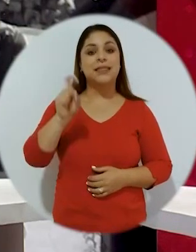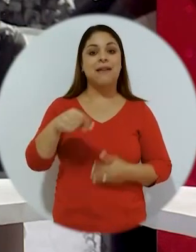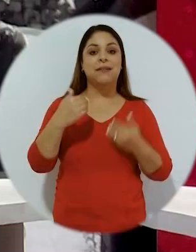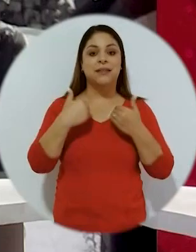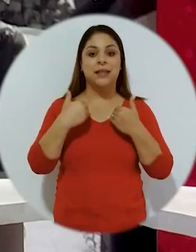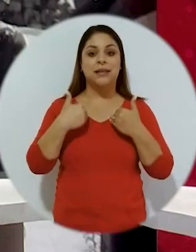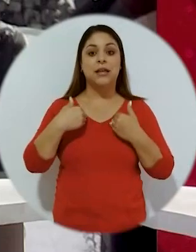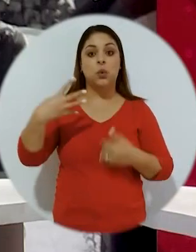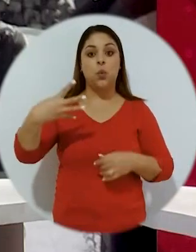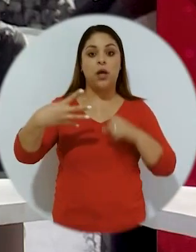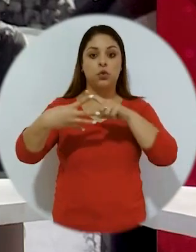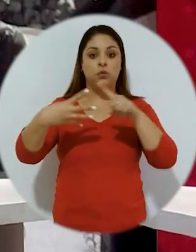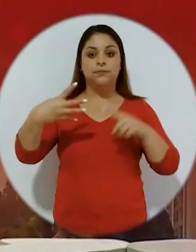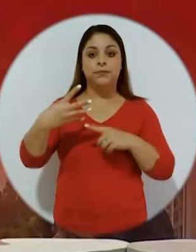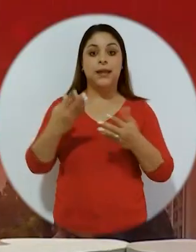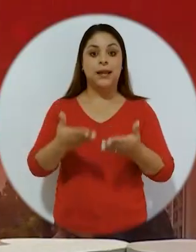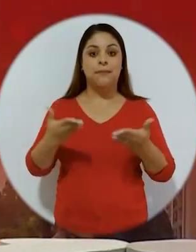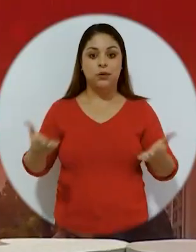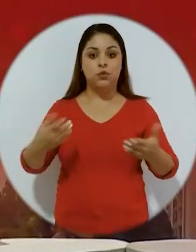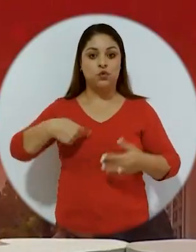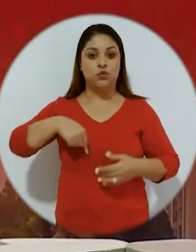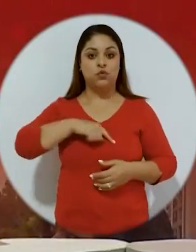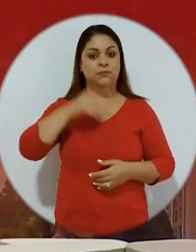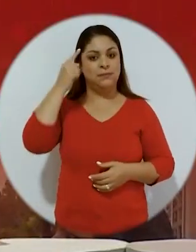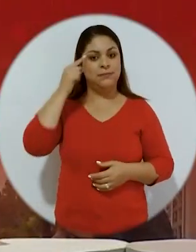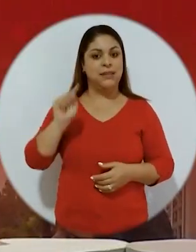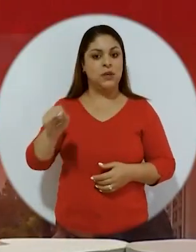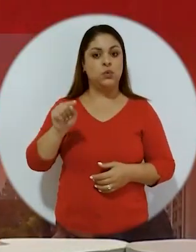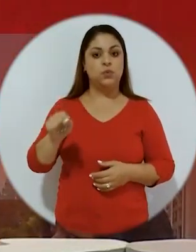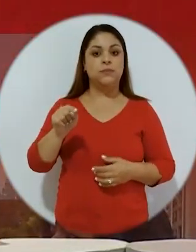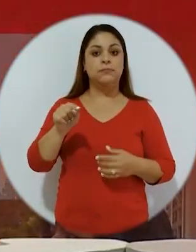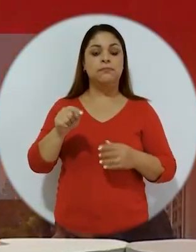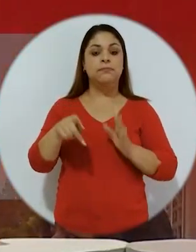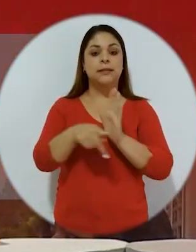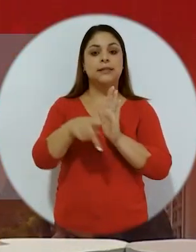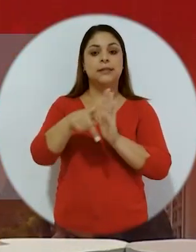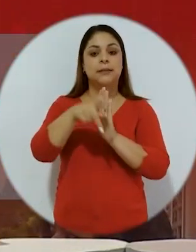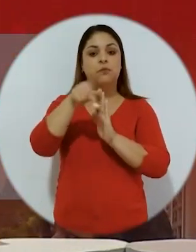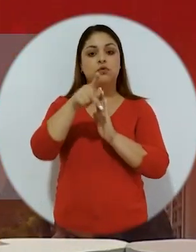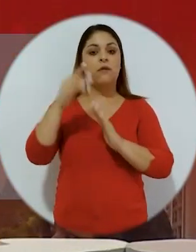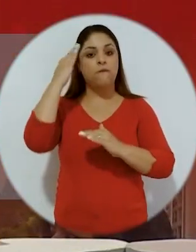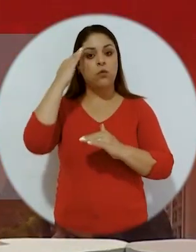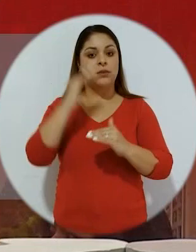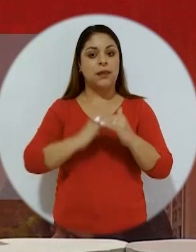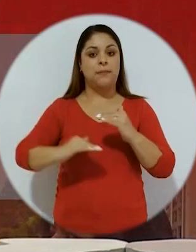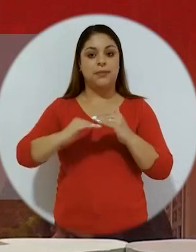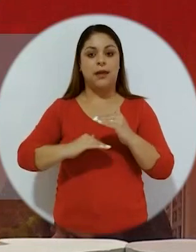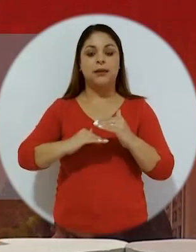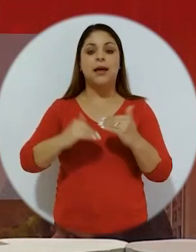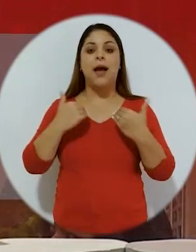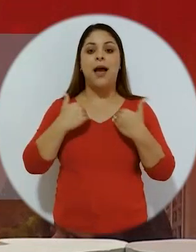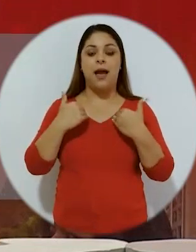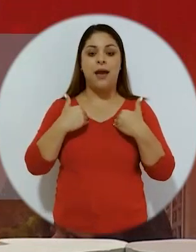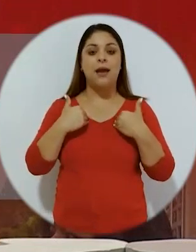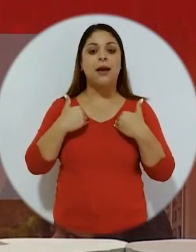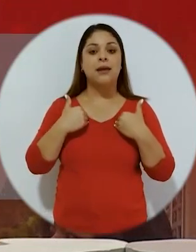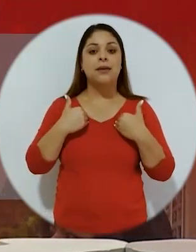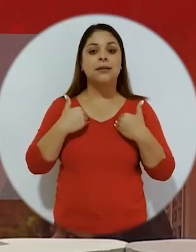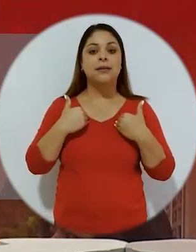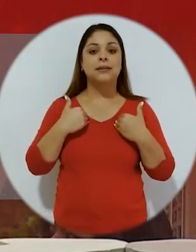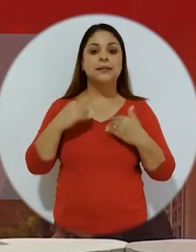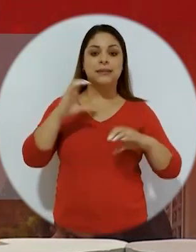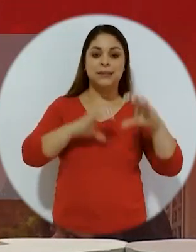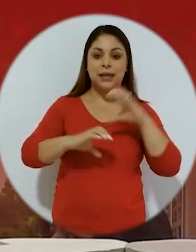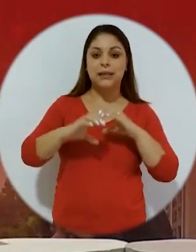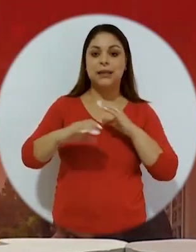Tienen que tener 4 elementos que nosotros consideramos como los principios fundamentales que me referí al inicio. Tienen que tener alta agregación de ciencia,